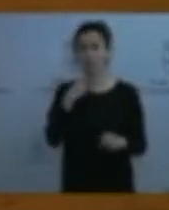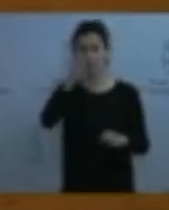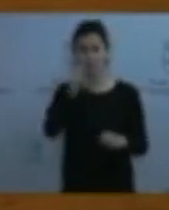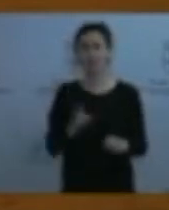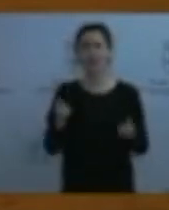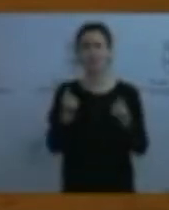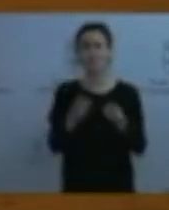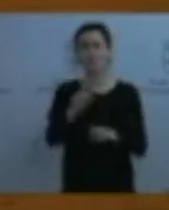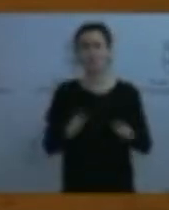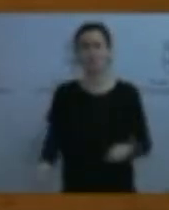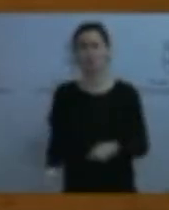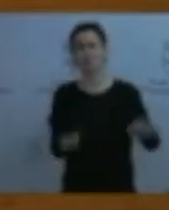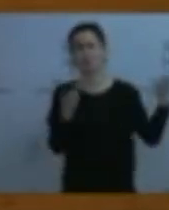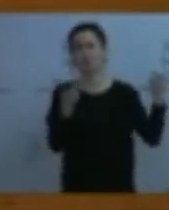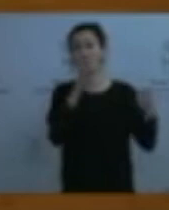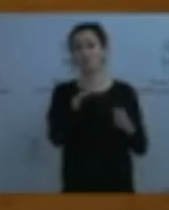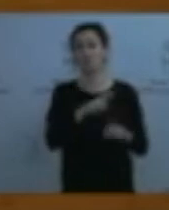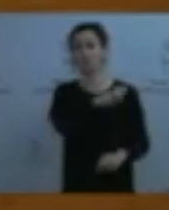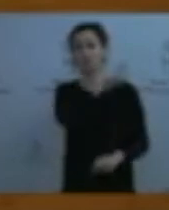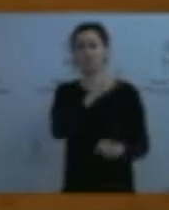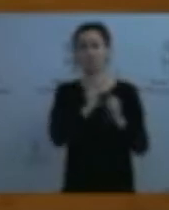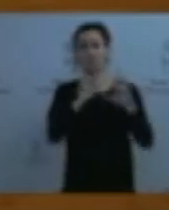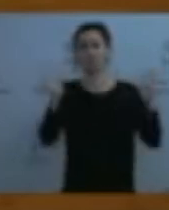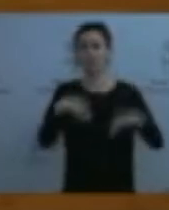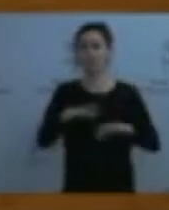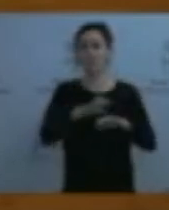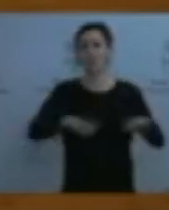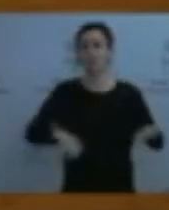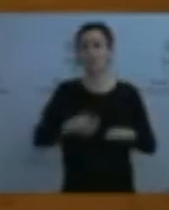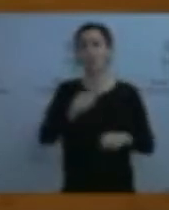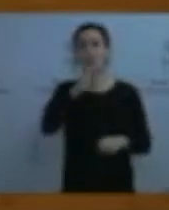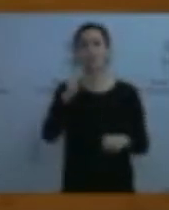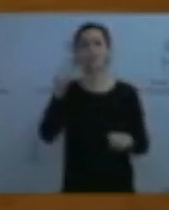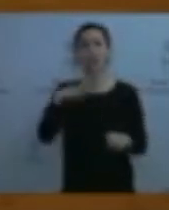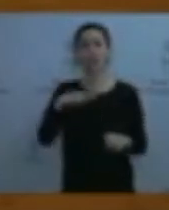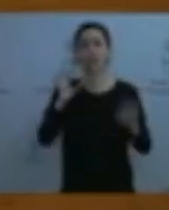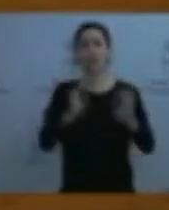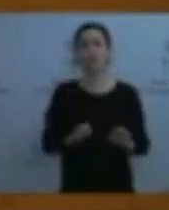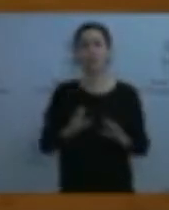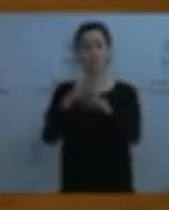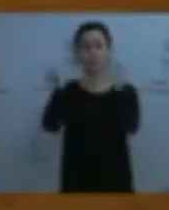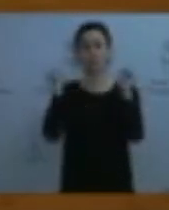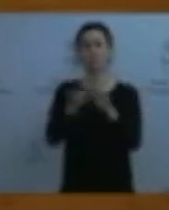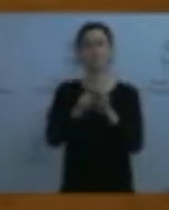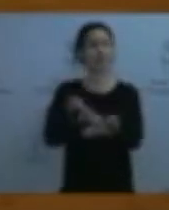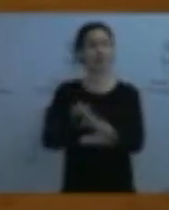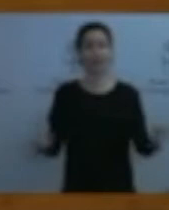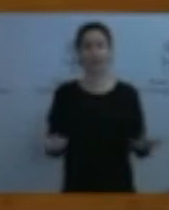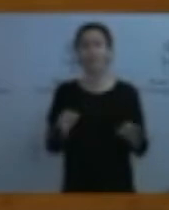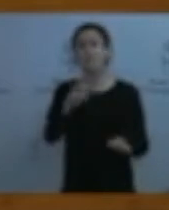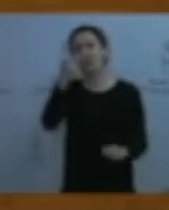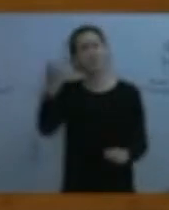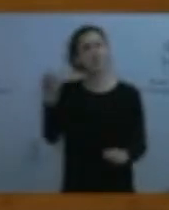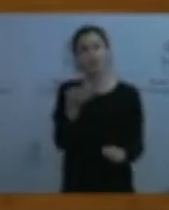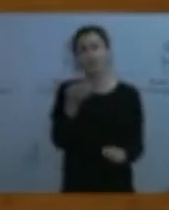cuántos asturianos nos fuimos porque no hay ningún registro claro. La mayoría no cambiamos de censo ni estamos registrados como residentes en el consulado. Lo interesante es que el Gobierno no tiene